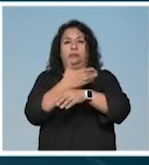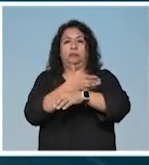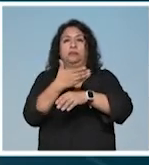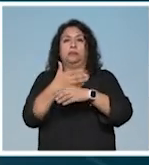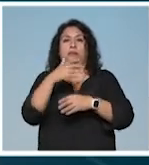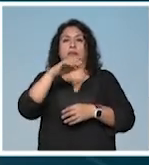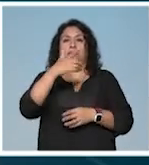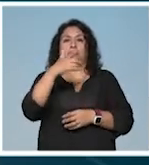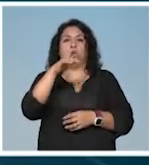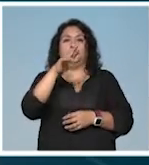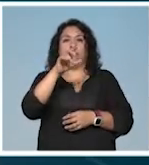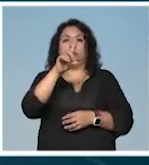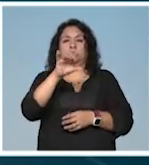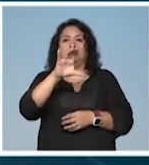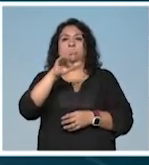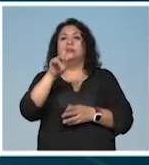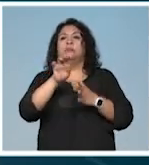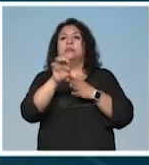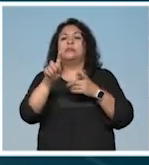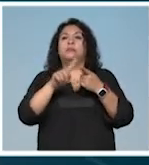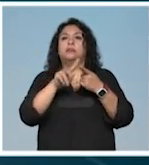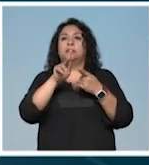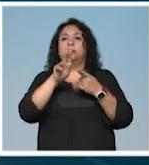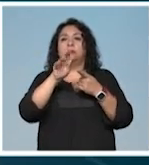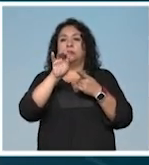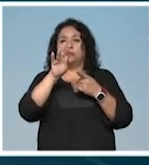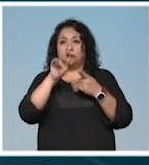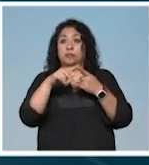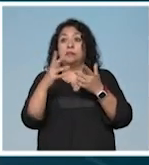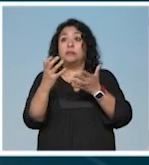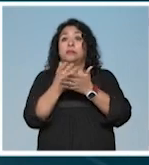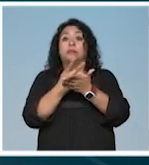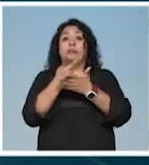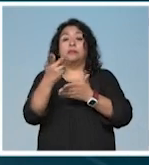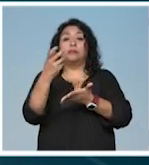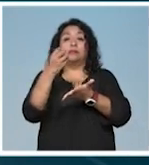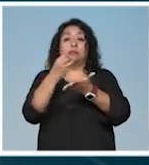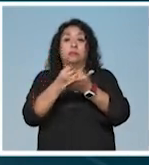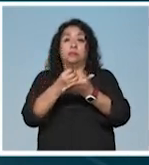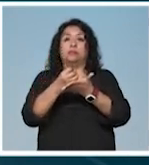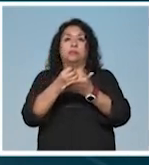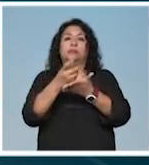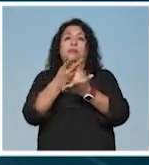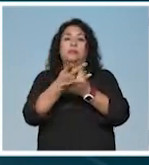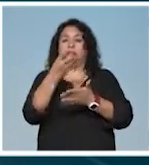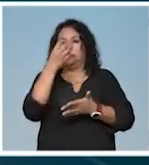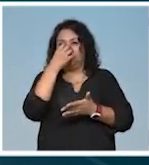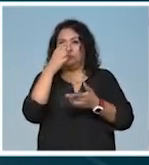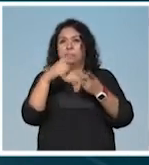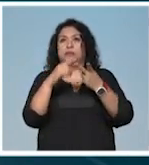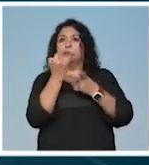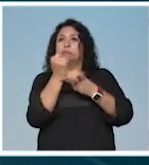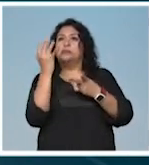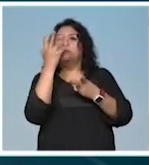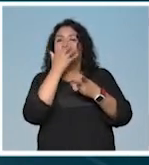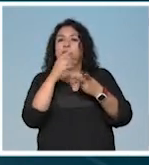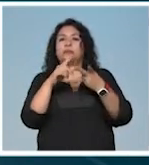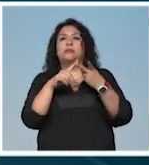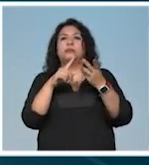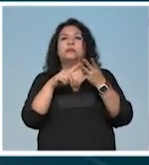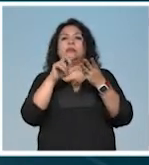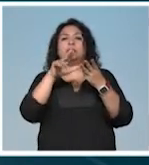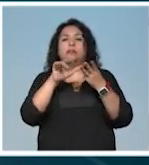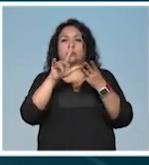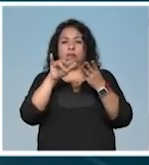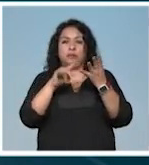Geraldine Chaplin, como Peppermint Frappé, galardonada con el Oso de Plata, El Jardín de las Delicias, Ana y los Lobos